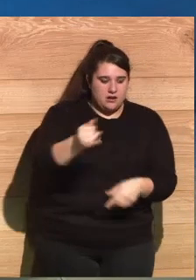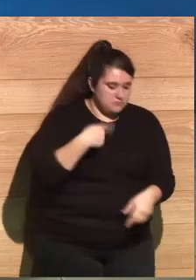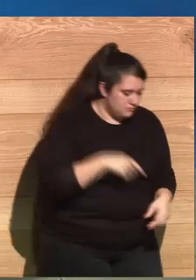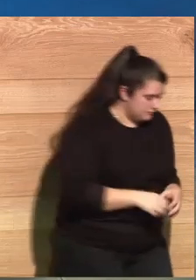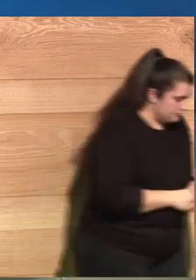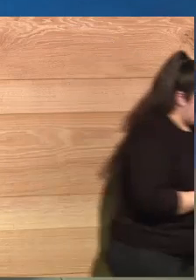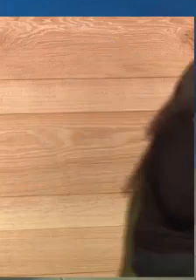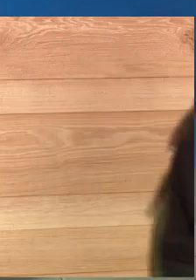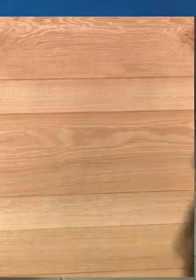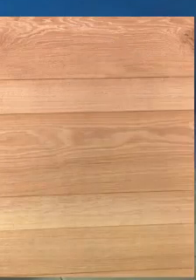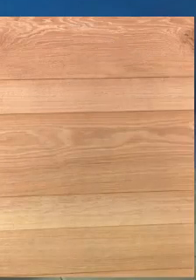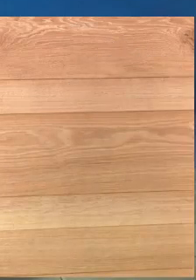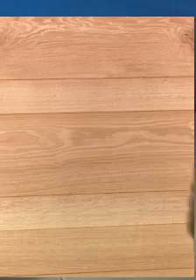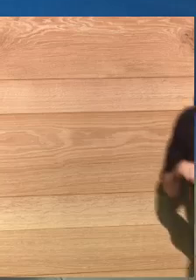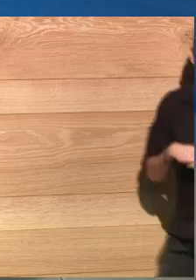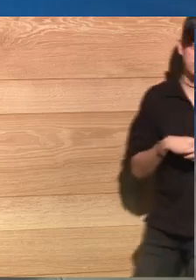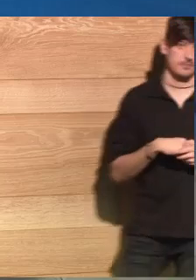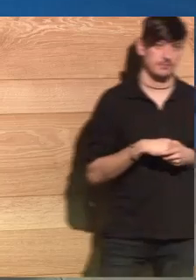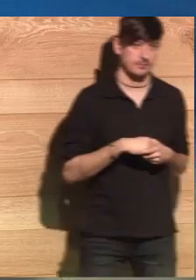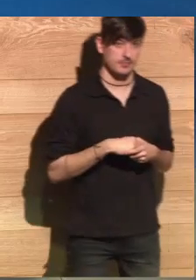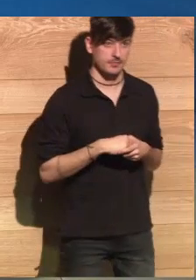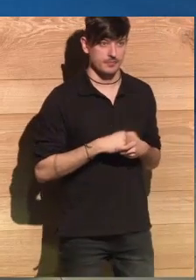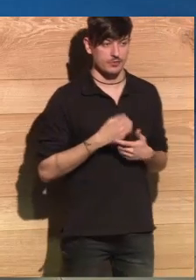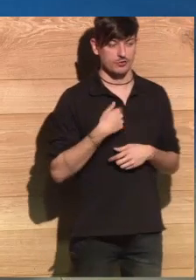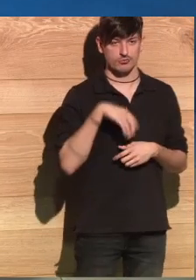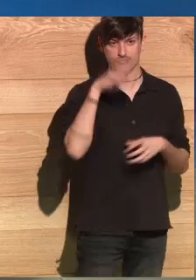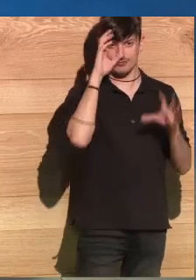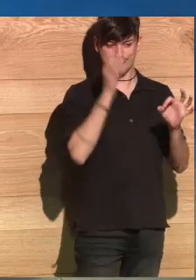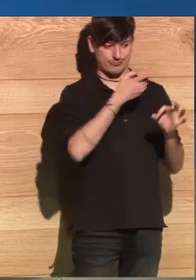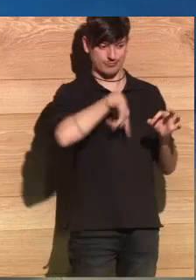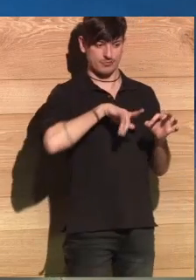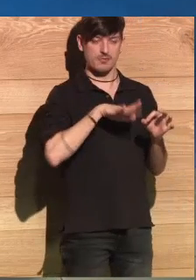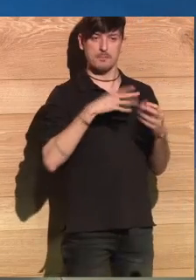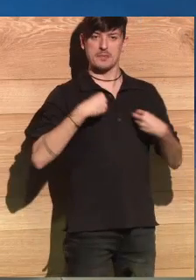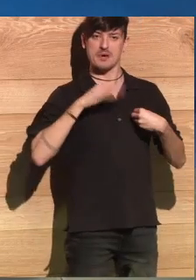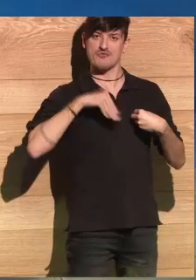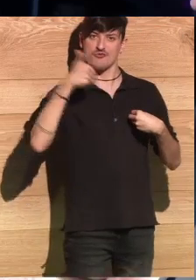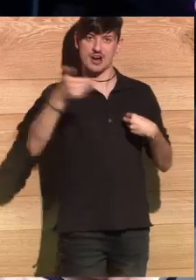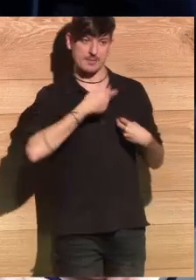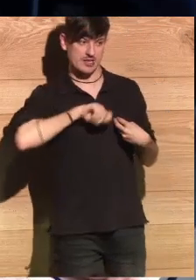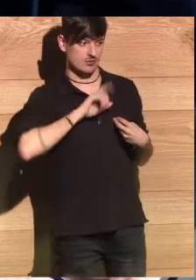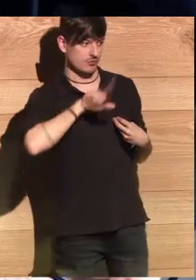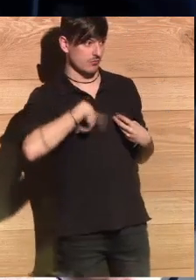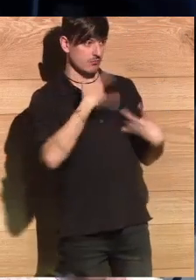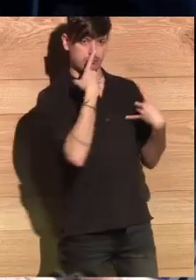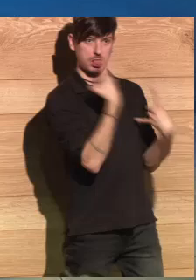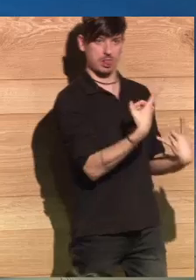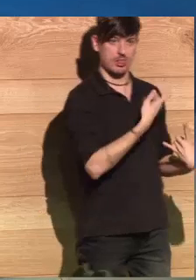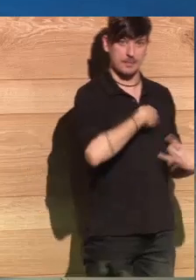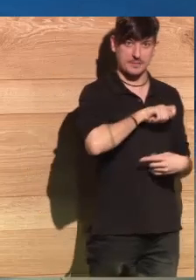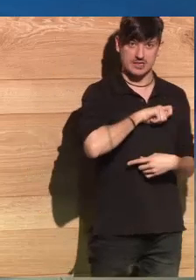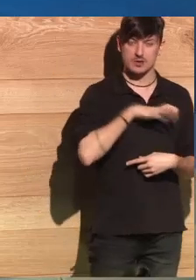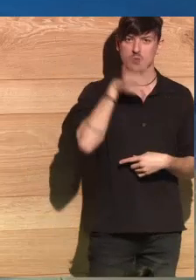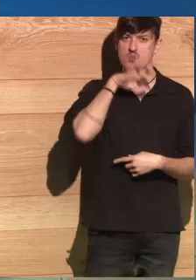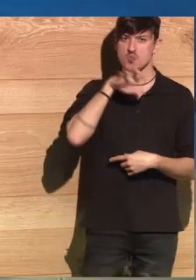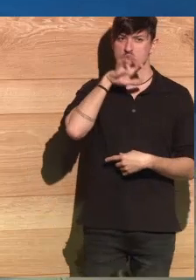mucho. No, yo creo que los que estamos fuera de la diáspora somos enseguida unos enamorados de España. Curiosamente, de tu personaje español en